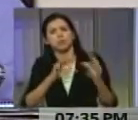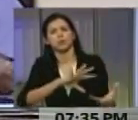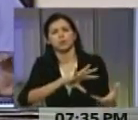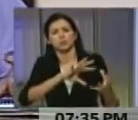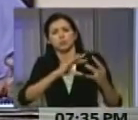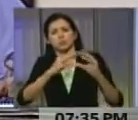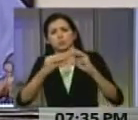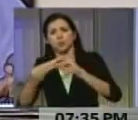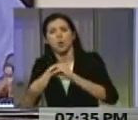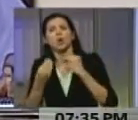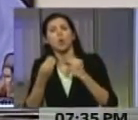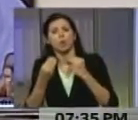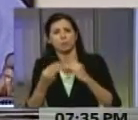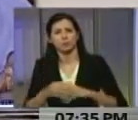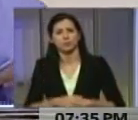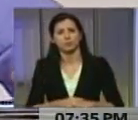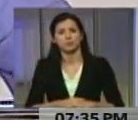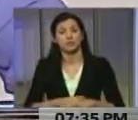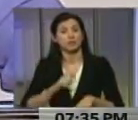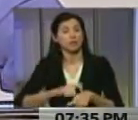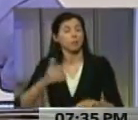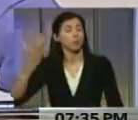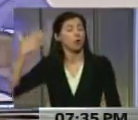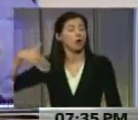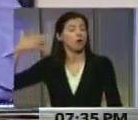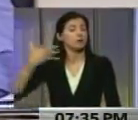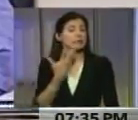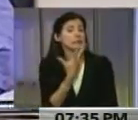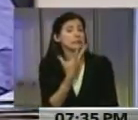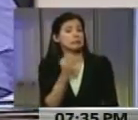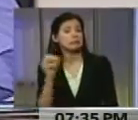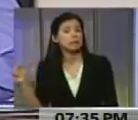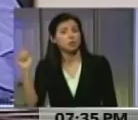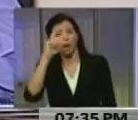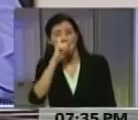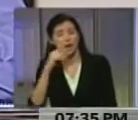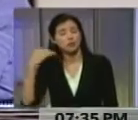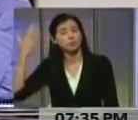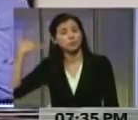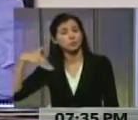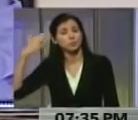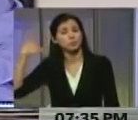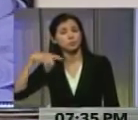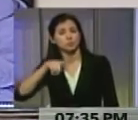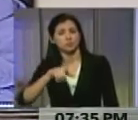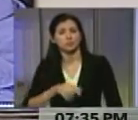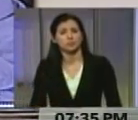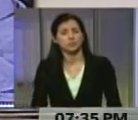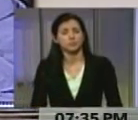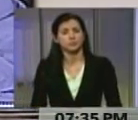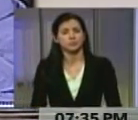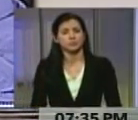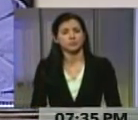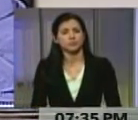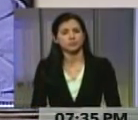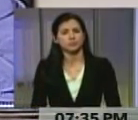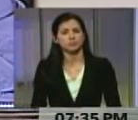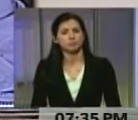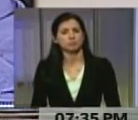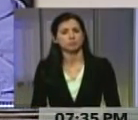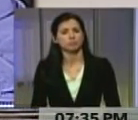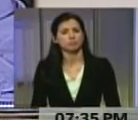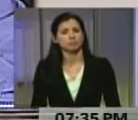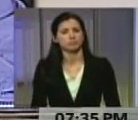tiempo, un tiempo lejano de 500 años, donde se impuso